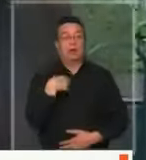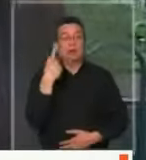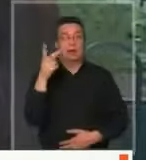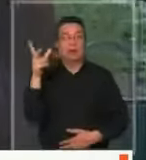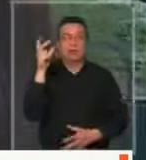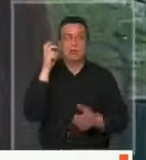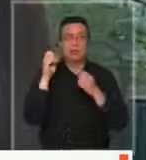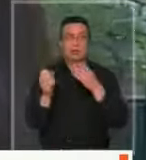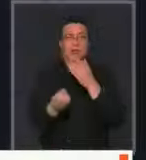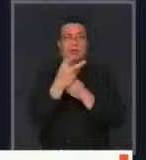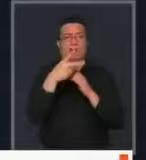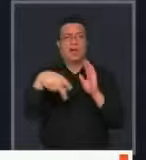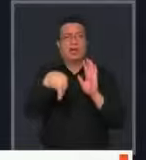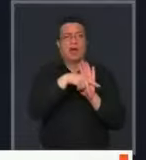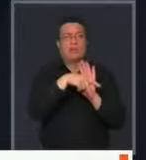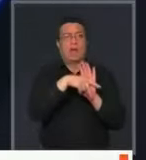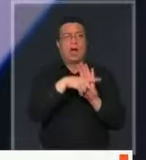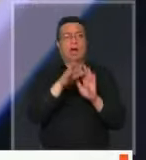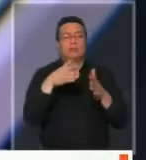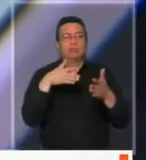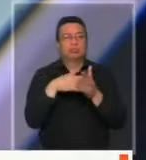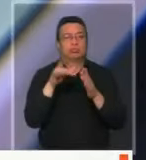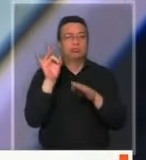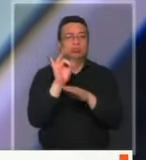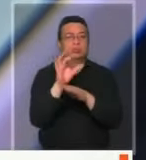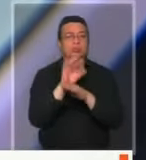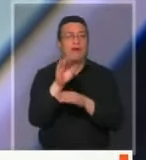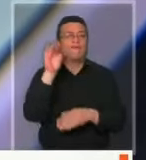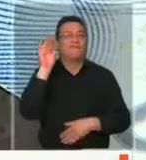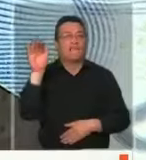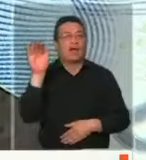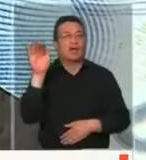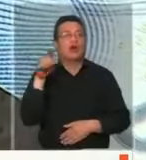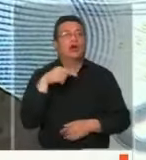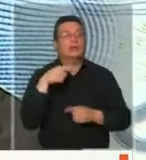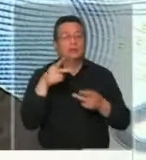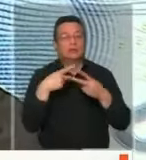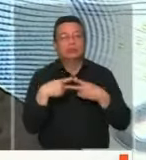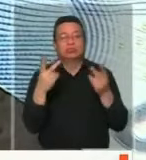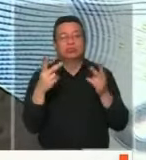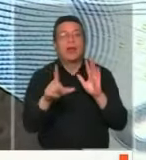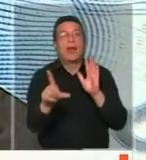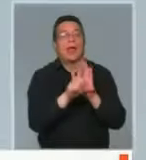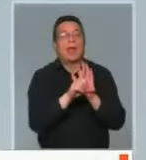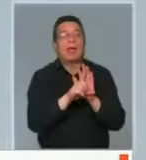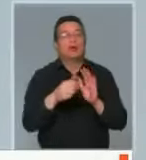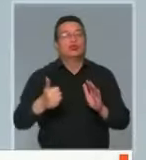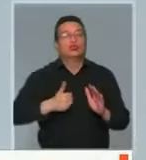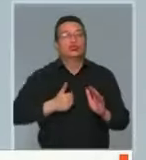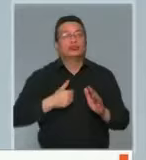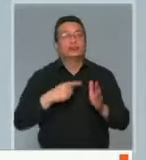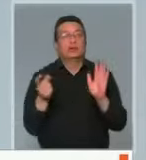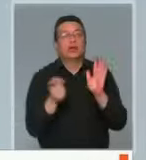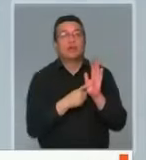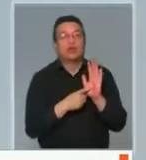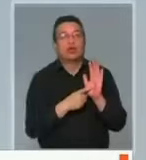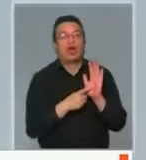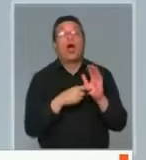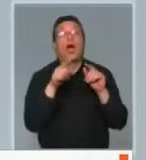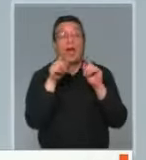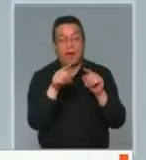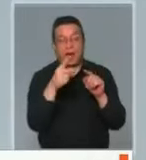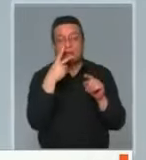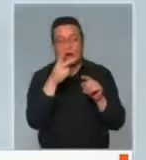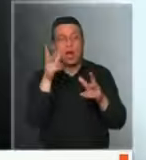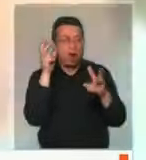la nueva norma que limita las transferencias bancarias de la recién publicada Ley de Cumplimiento Tributario. Magdalena también ha